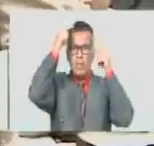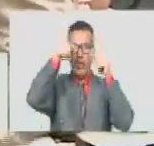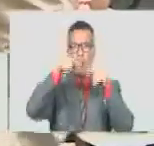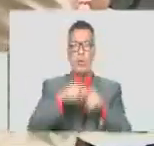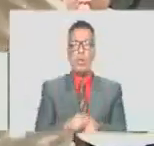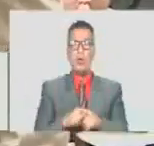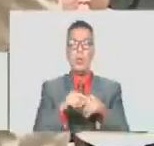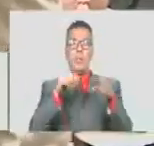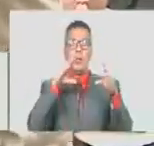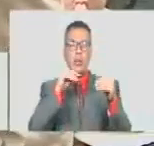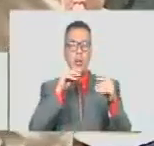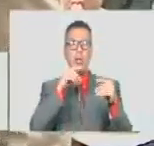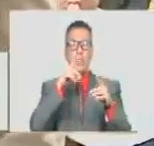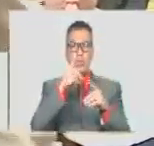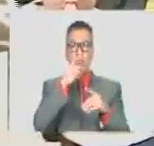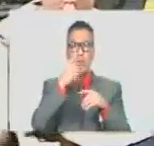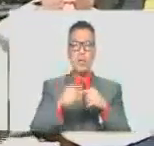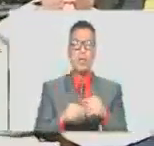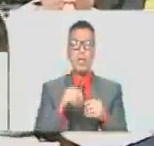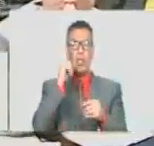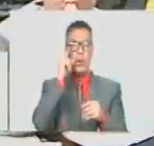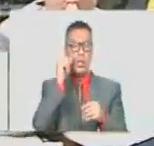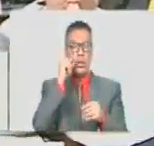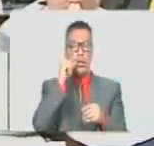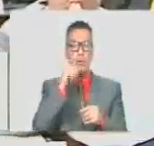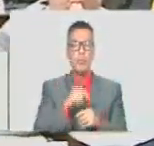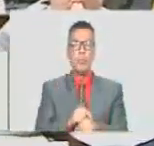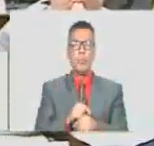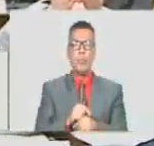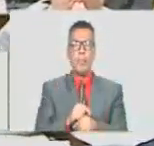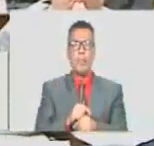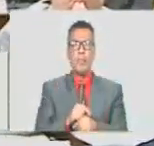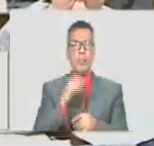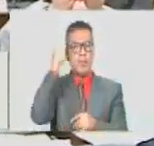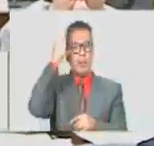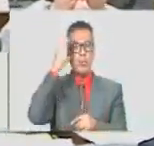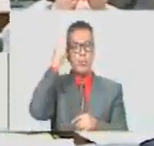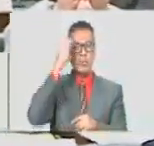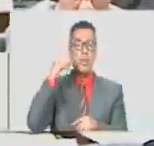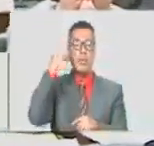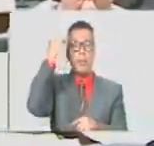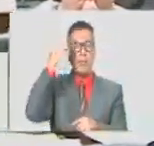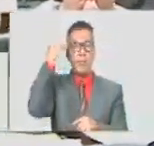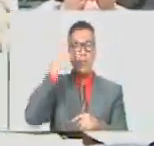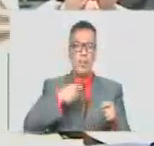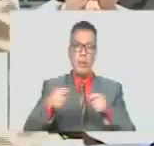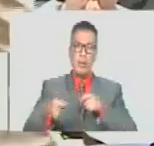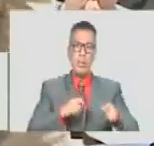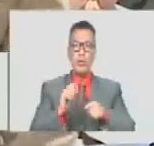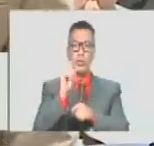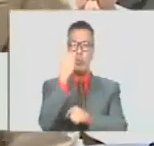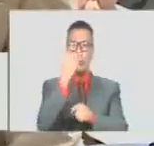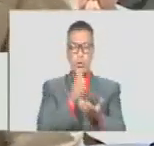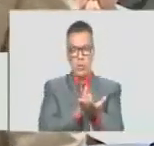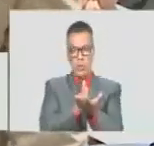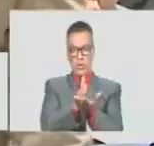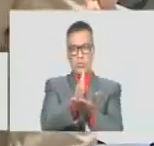su dialéctica, hombre de conciencia, pensamiento y acción en una sola